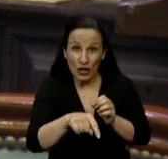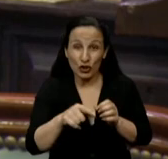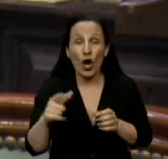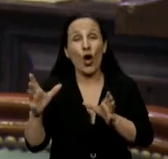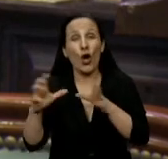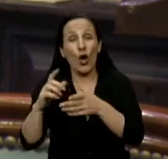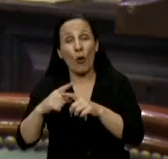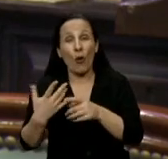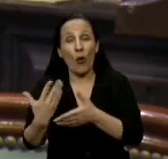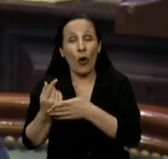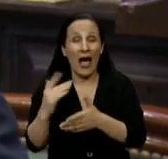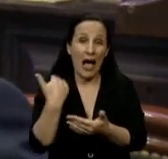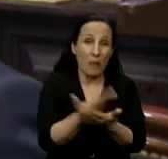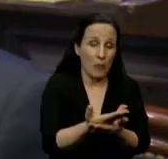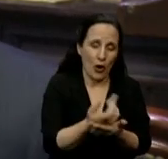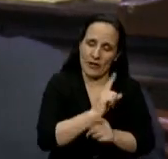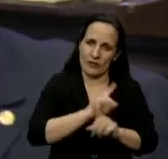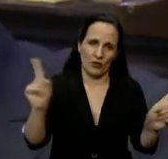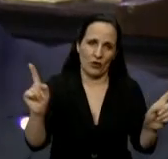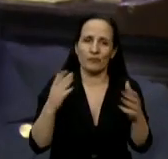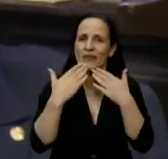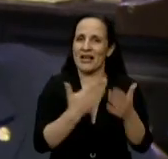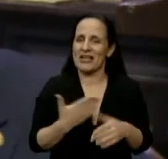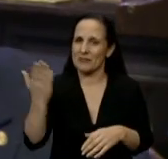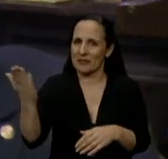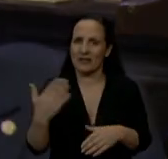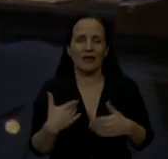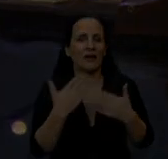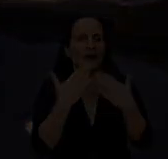oficialismo está impulsando. Gracias, presidente. Gracias, diputado Cacase.